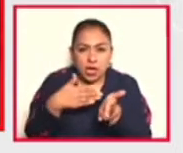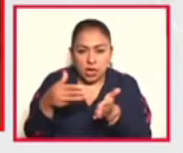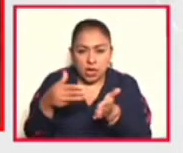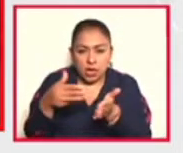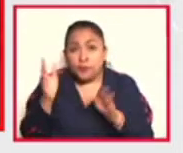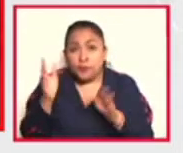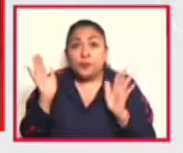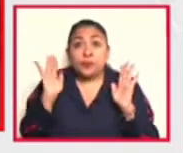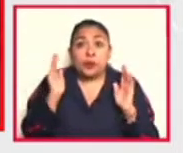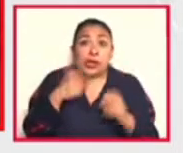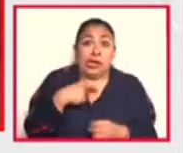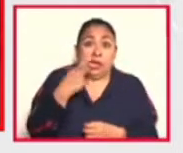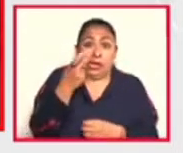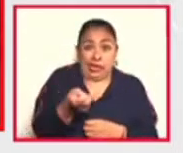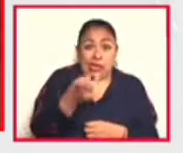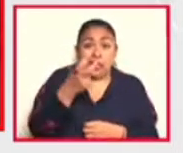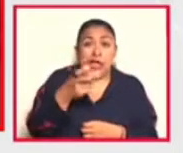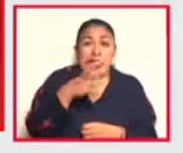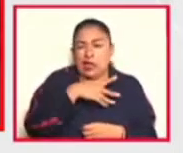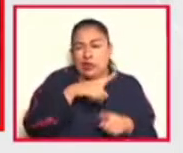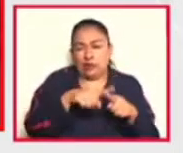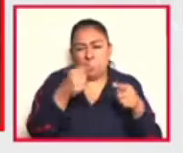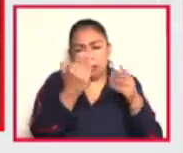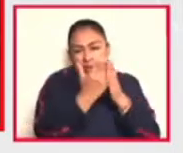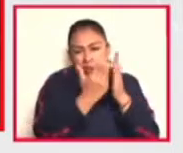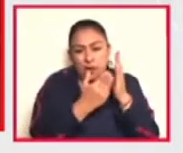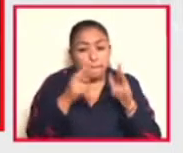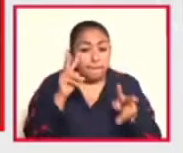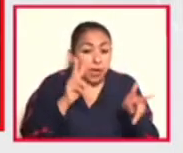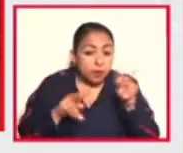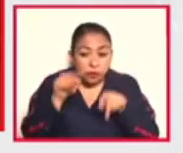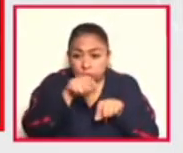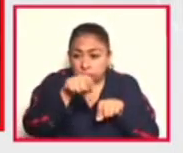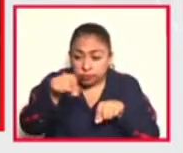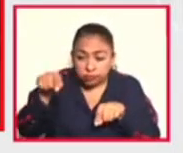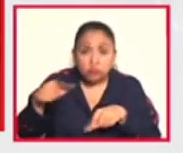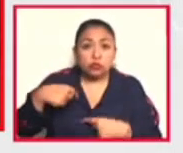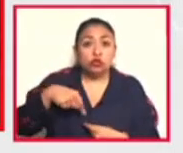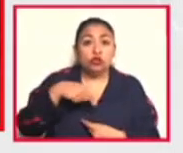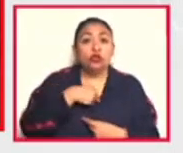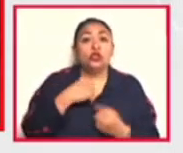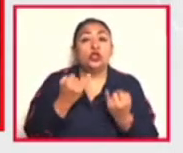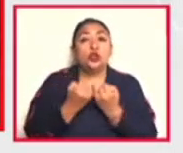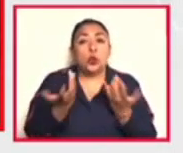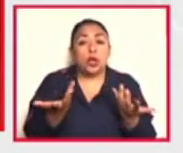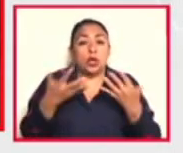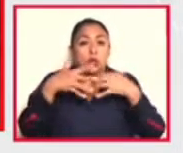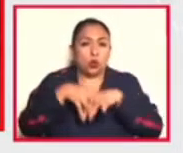son visuales, para nosotros se conjugan otro tipo de ritos.